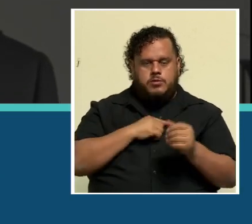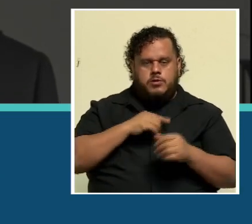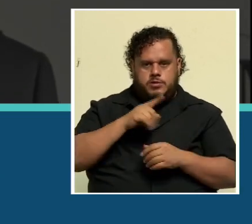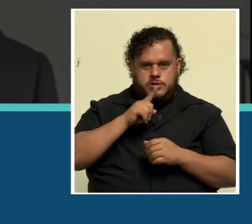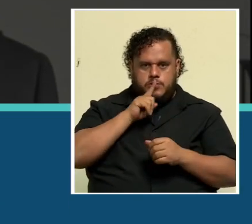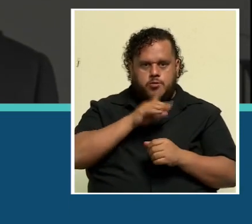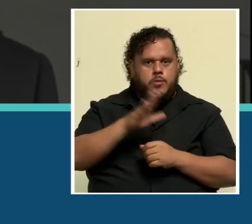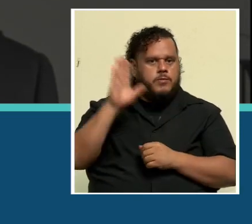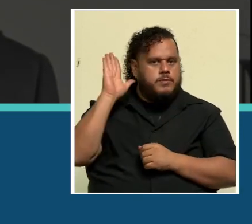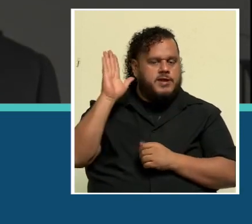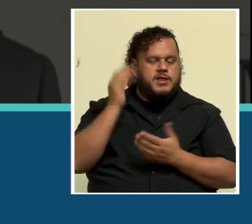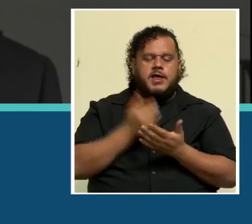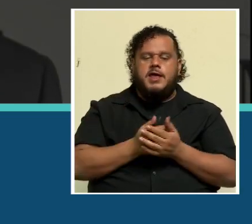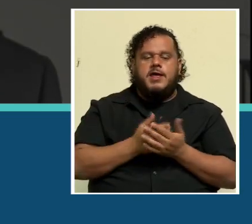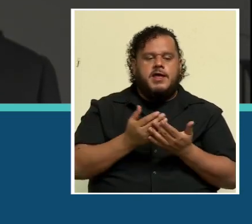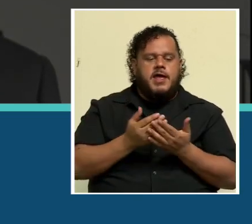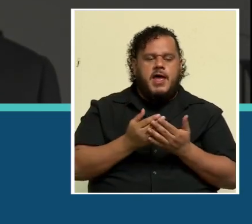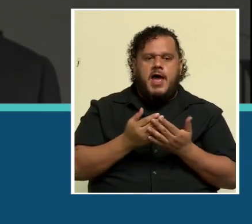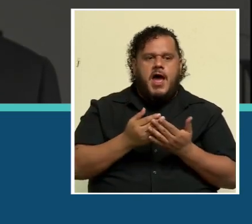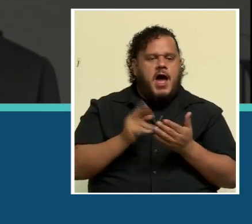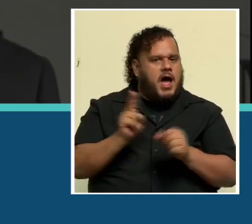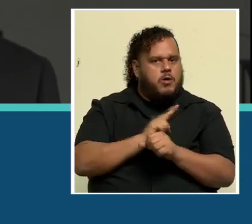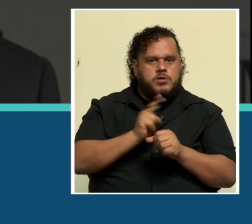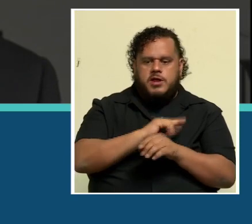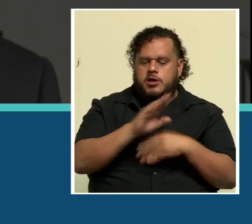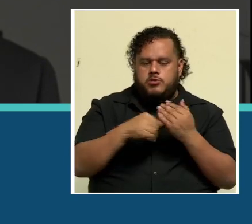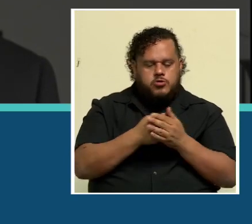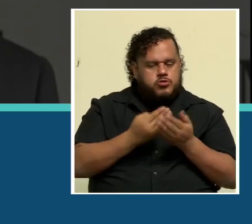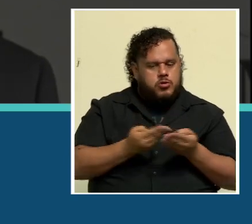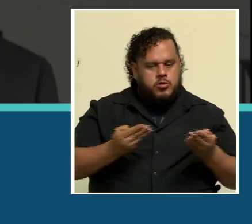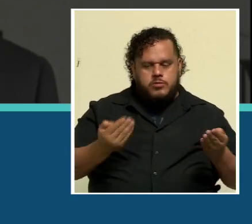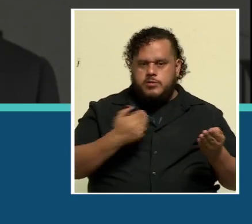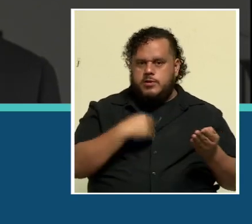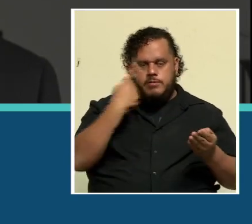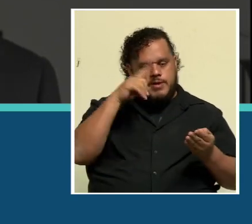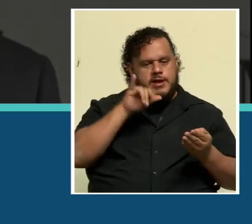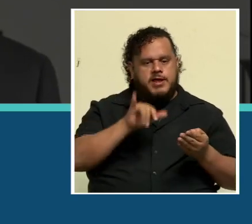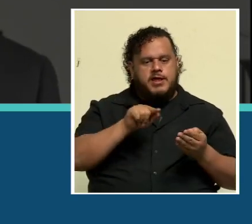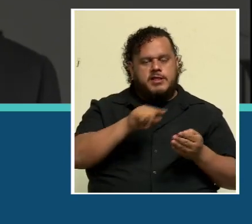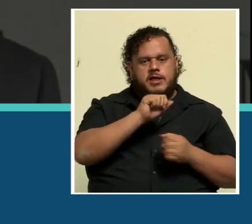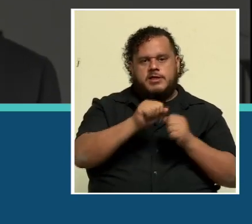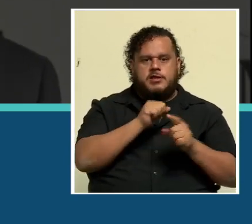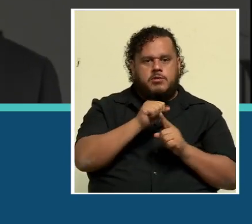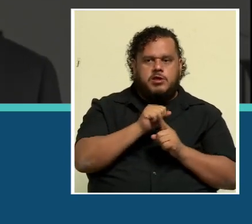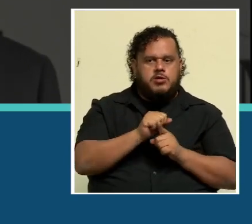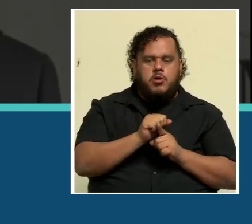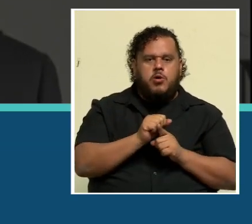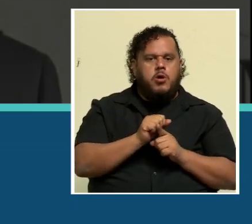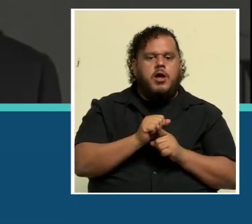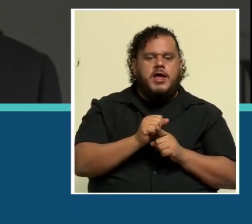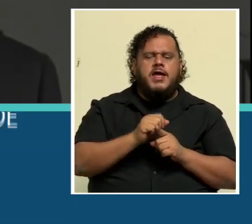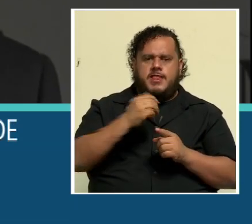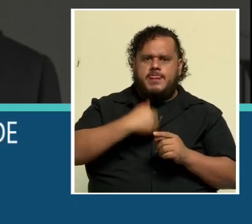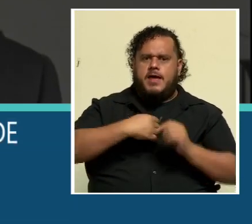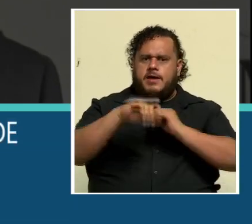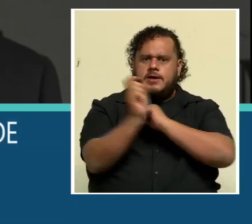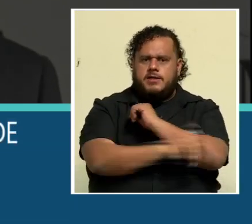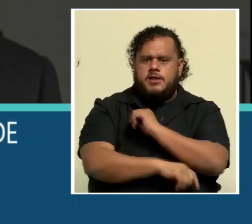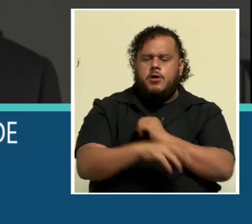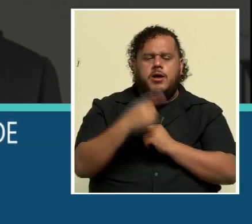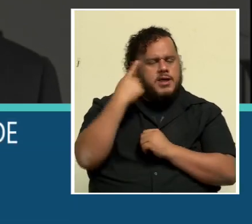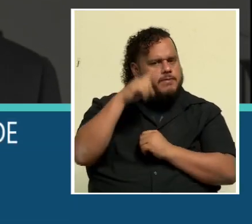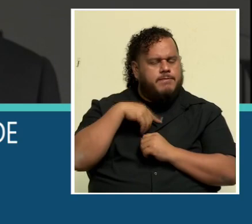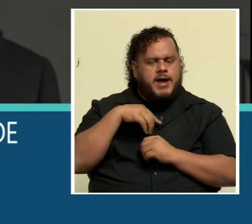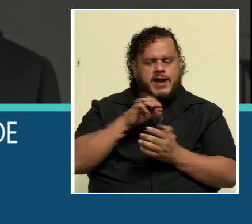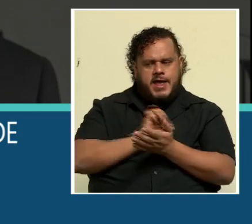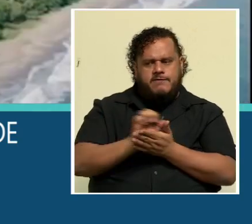a agotar todos los recursos que tenemos para que esta situación no quede impune y para evitar más víctimas